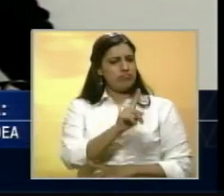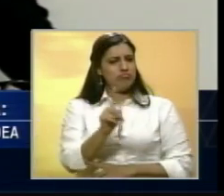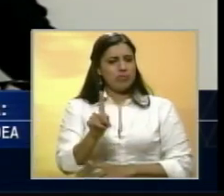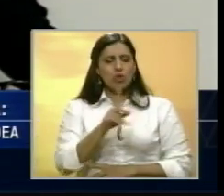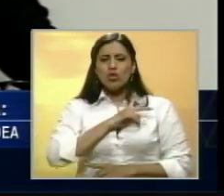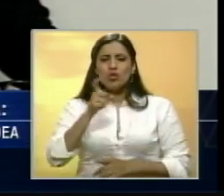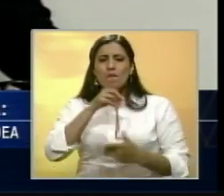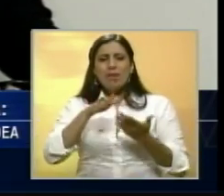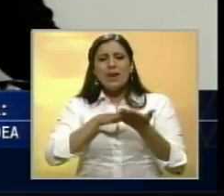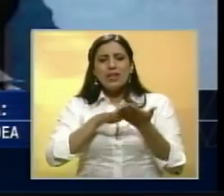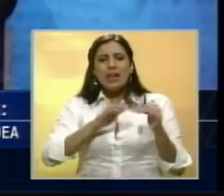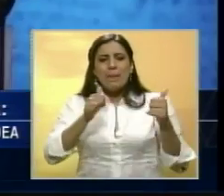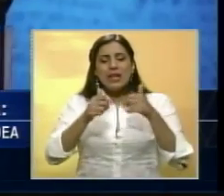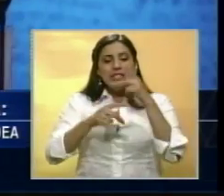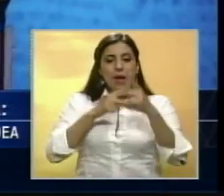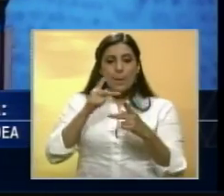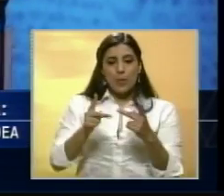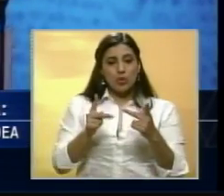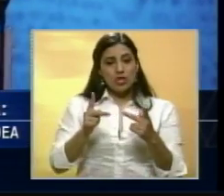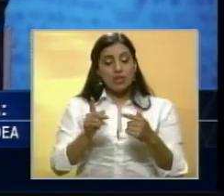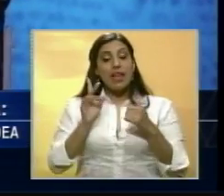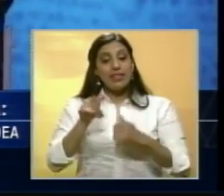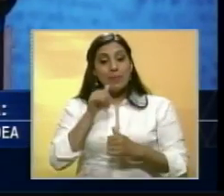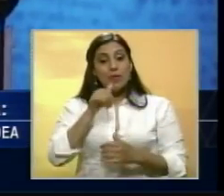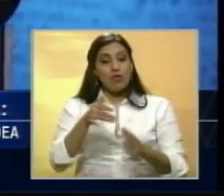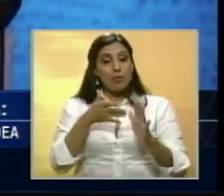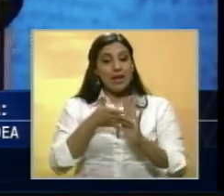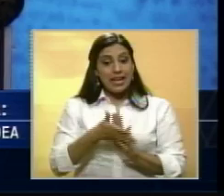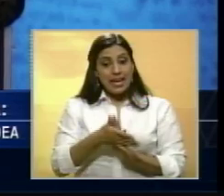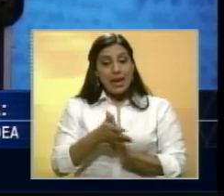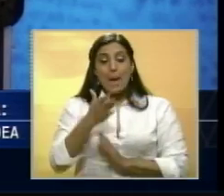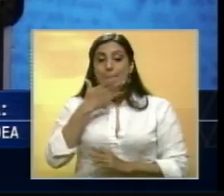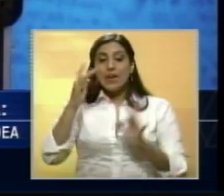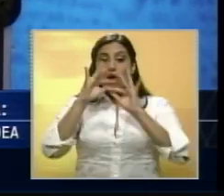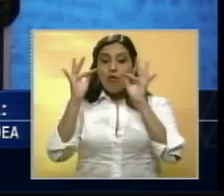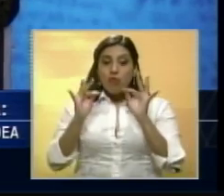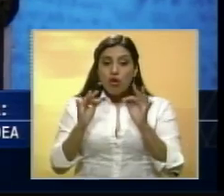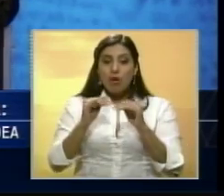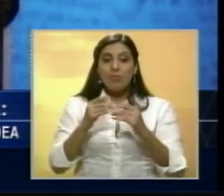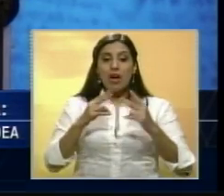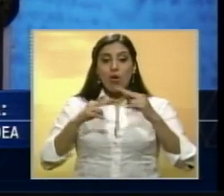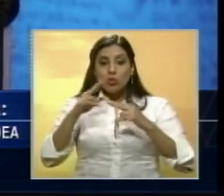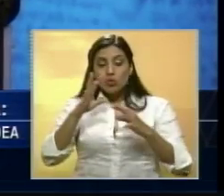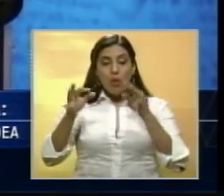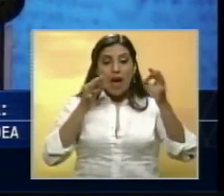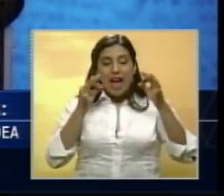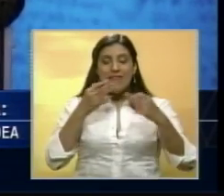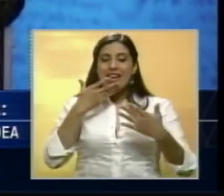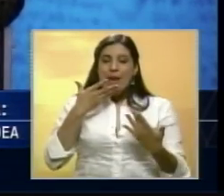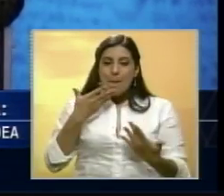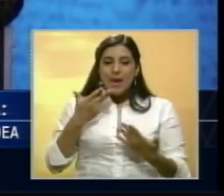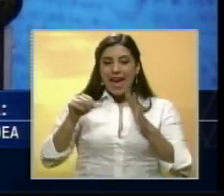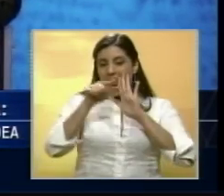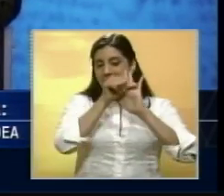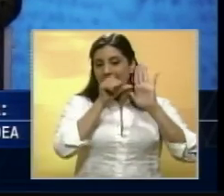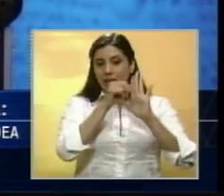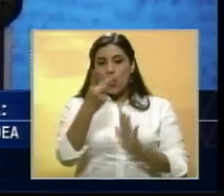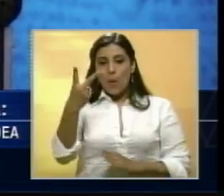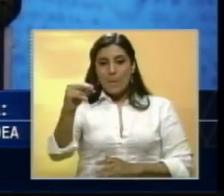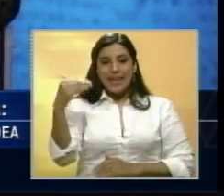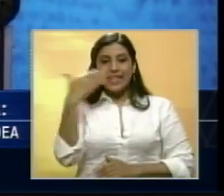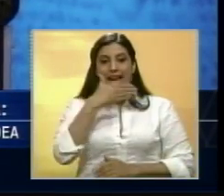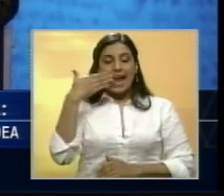buscan soluciones a partir del proceso. Asimismo, indicó que la mejor manera de estructurar el diálogo es mediante el artículo 20 de la